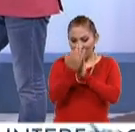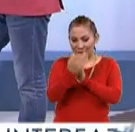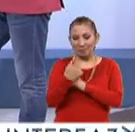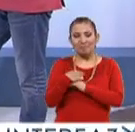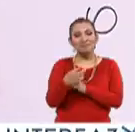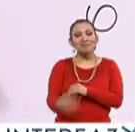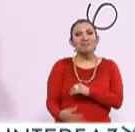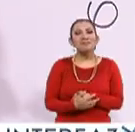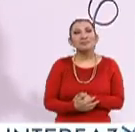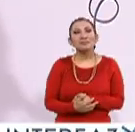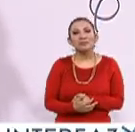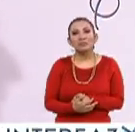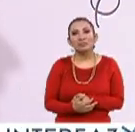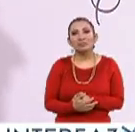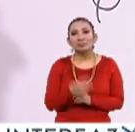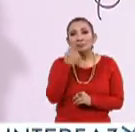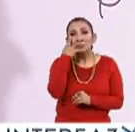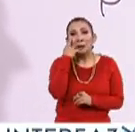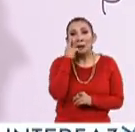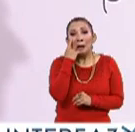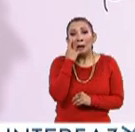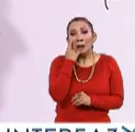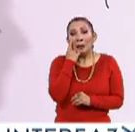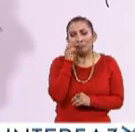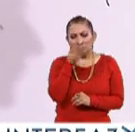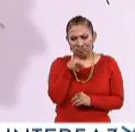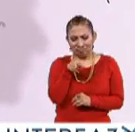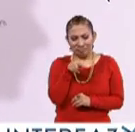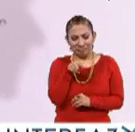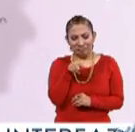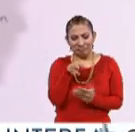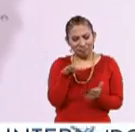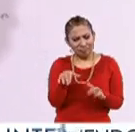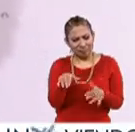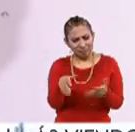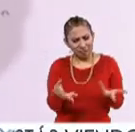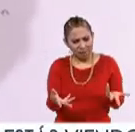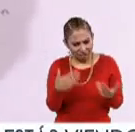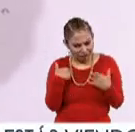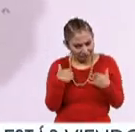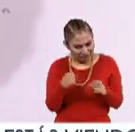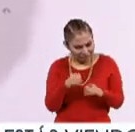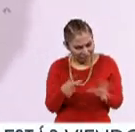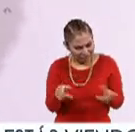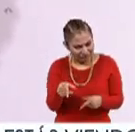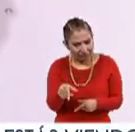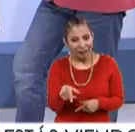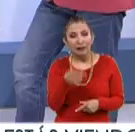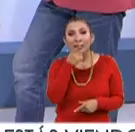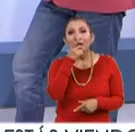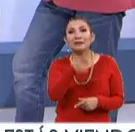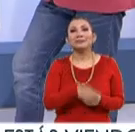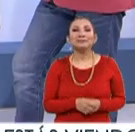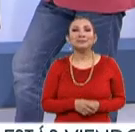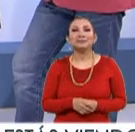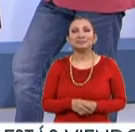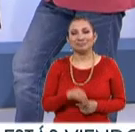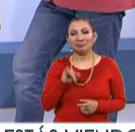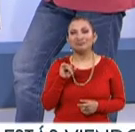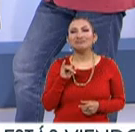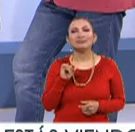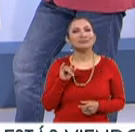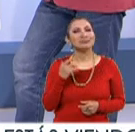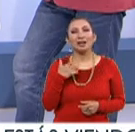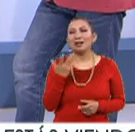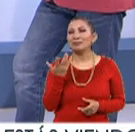mí, se le llenan los ojos de lágrimas, ¿no? Entonces le digo, oye, ¿ya entendiste? Y me dice, sí,